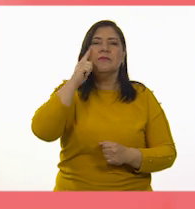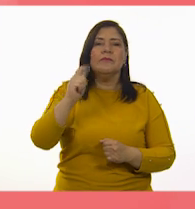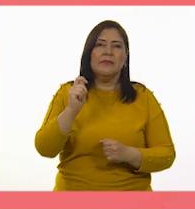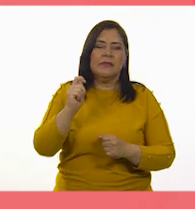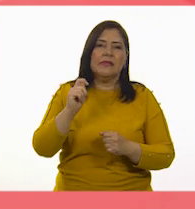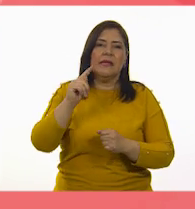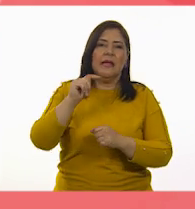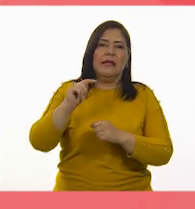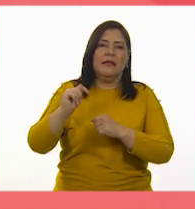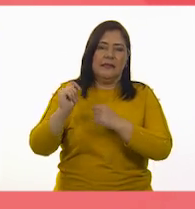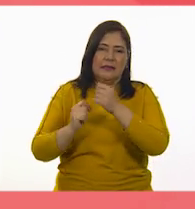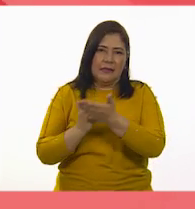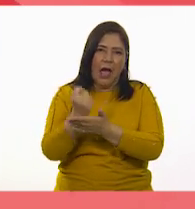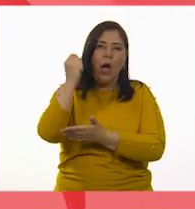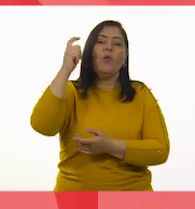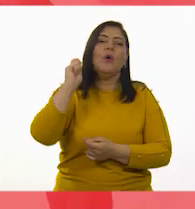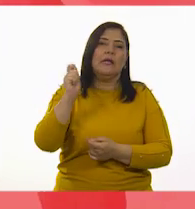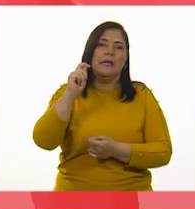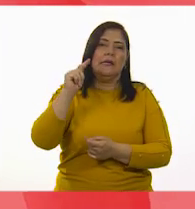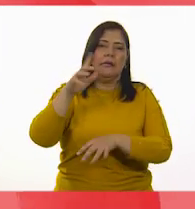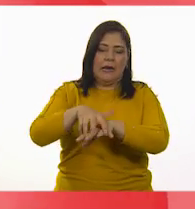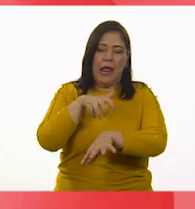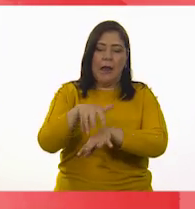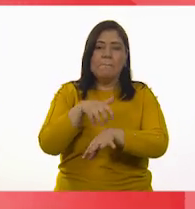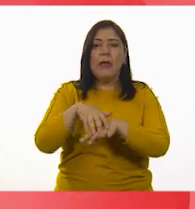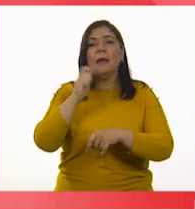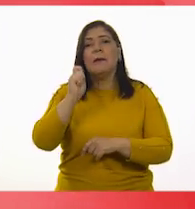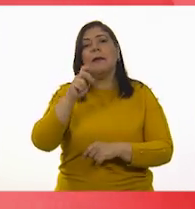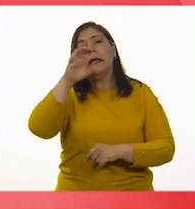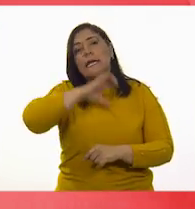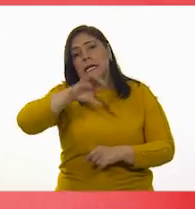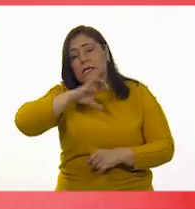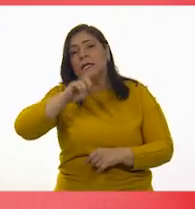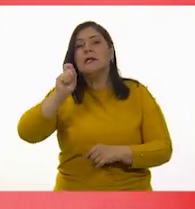Tláhuac, Tlalpan, Venustiano Carranza y Xochimilco.